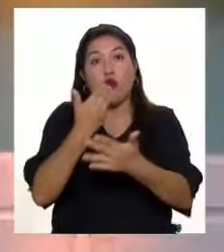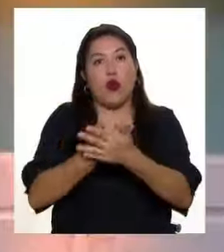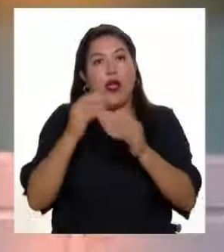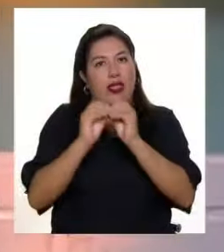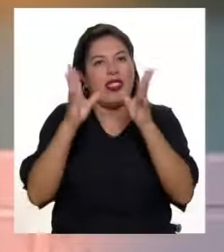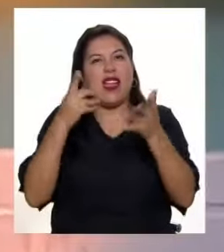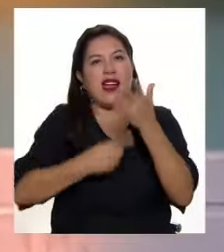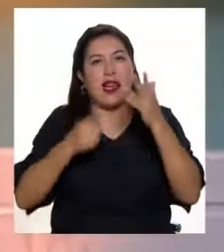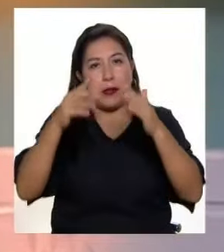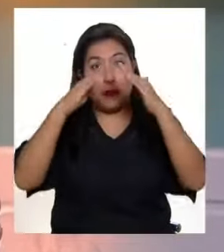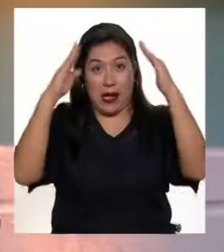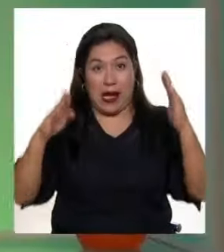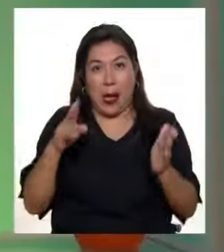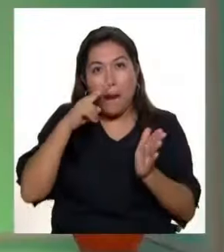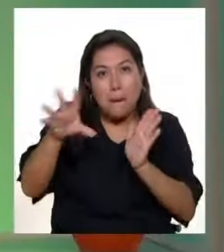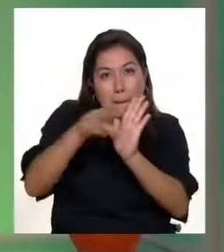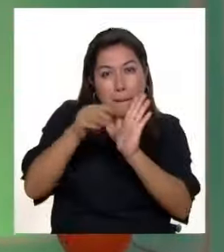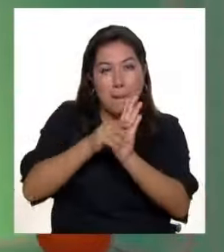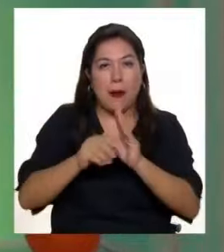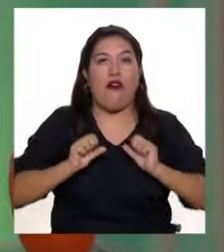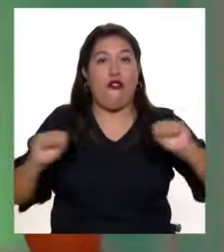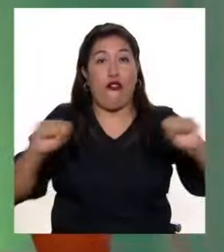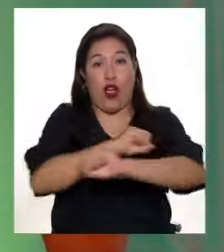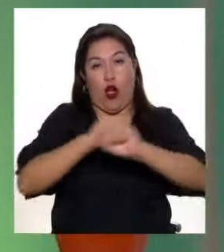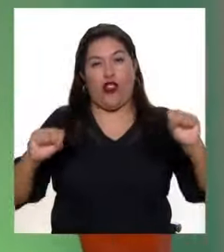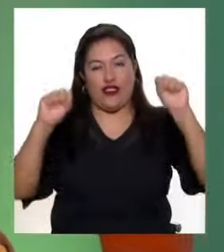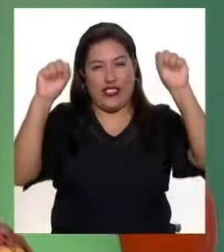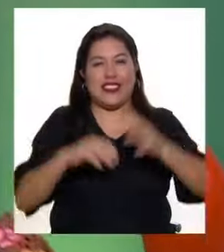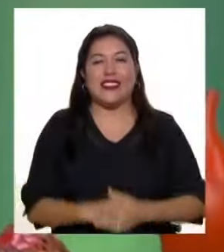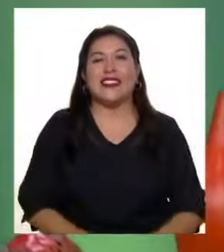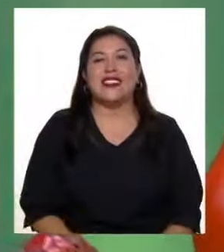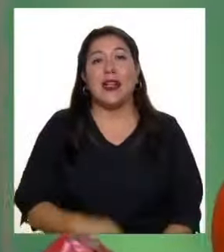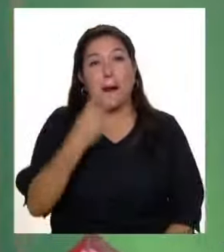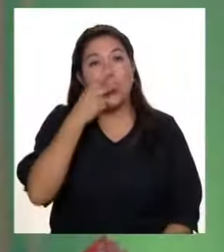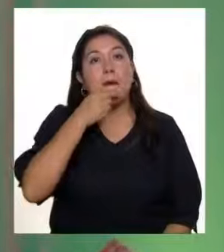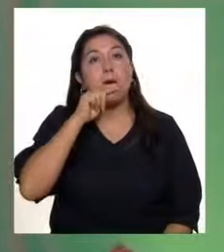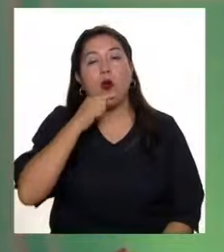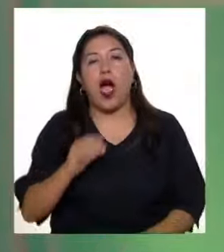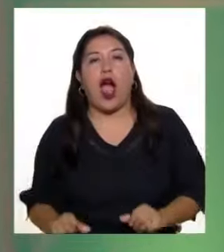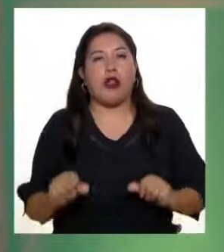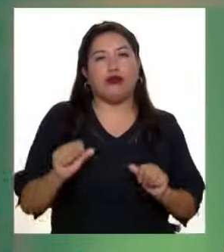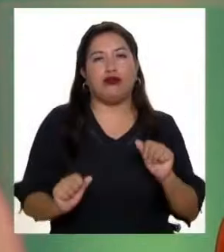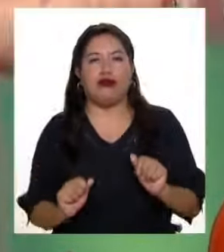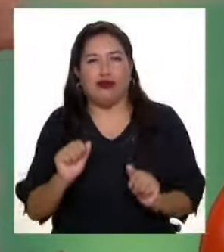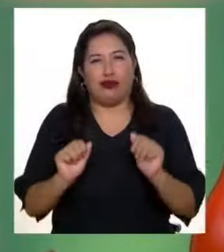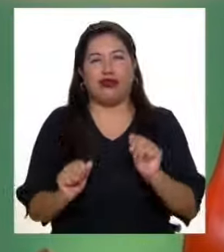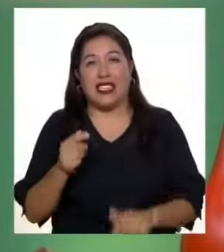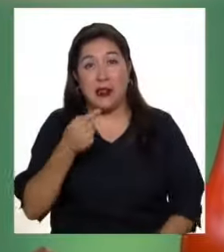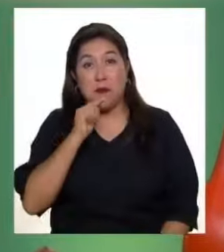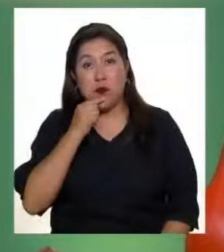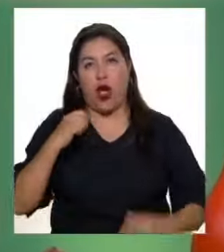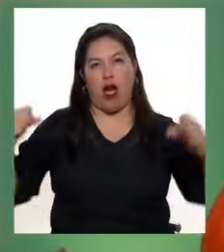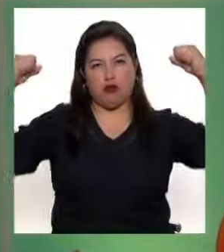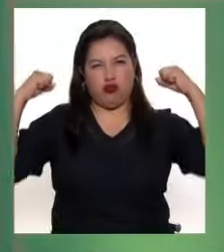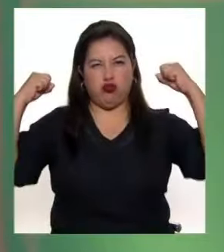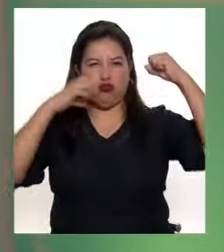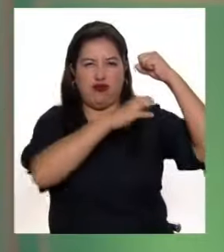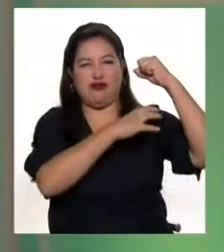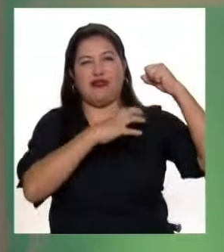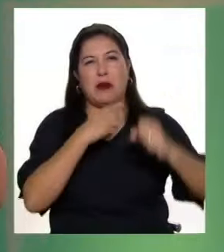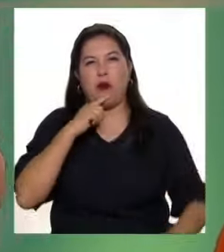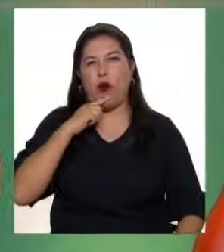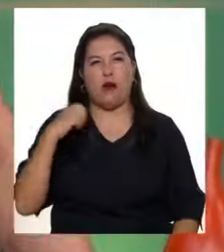pongas en forma. Eso, también hoy Machita Mujer Caporal, primer movimiento peruano que empodera a las mujeres.